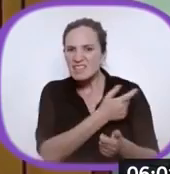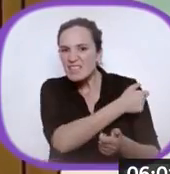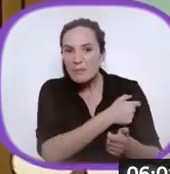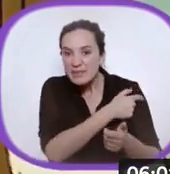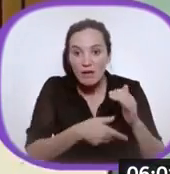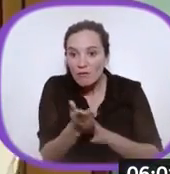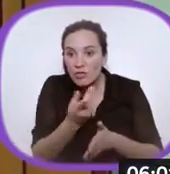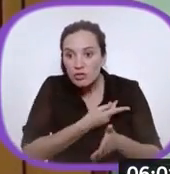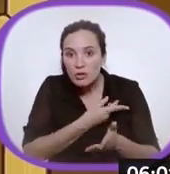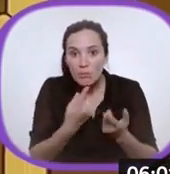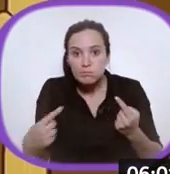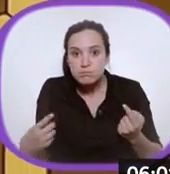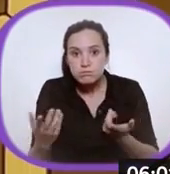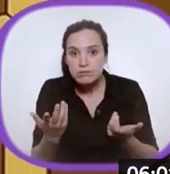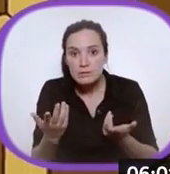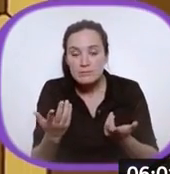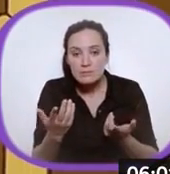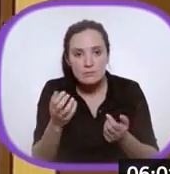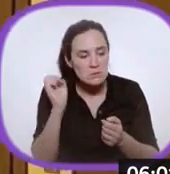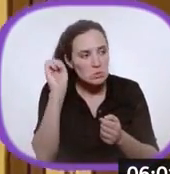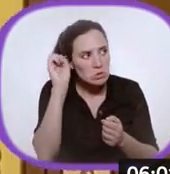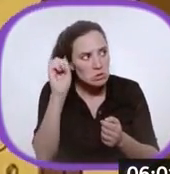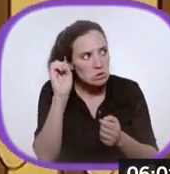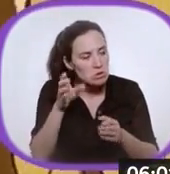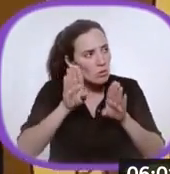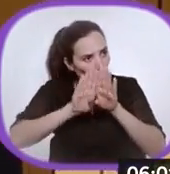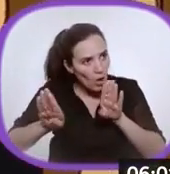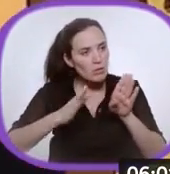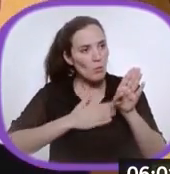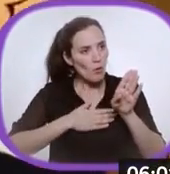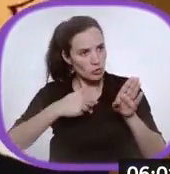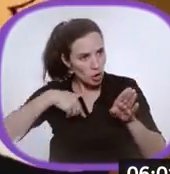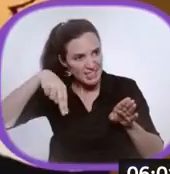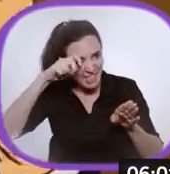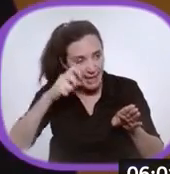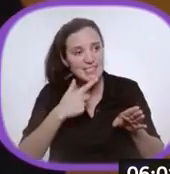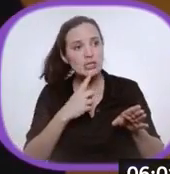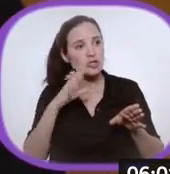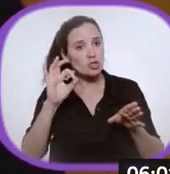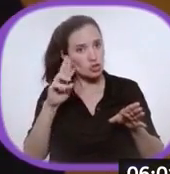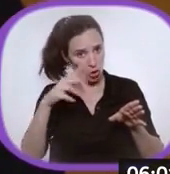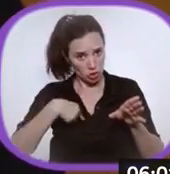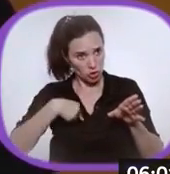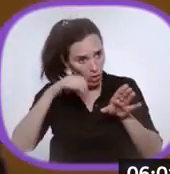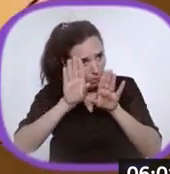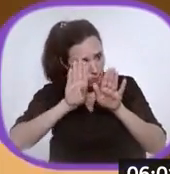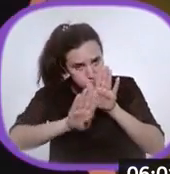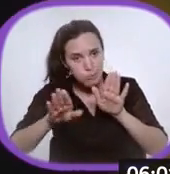¡Capitán! ¿Capitán? Señor, señor. Abra, soy yo, Néstor.